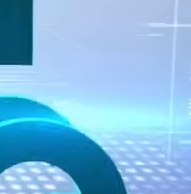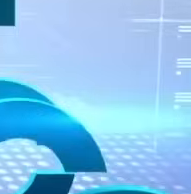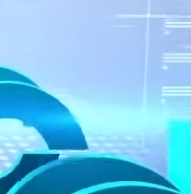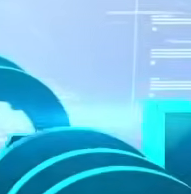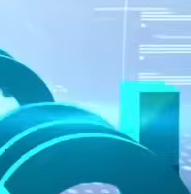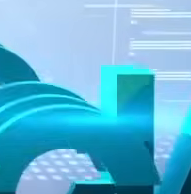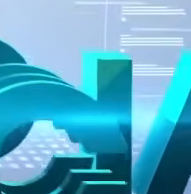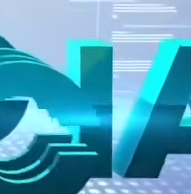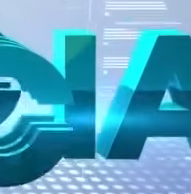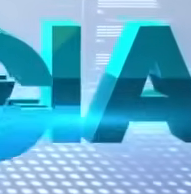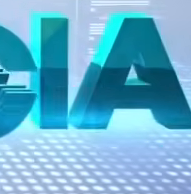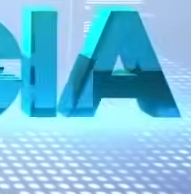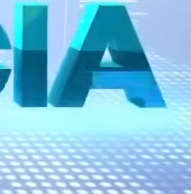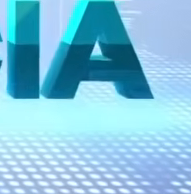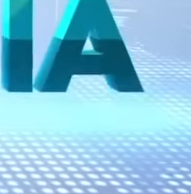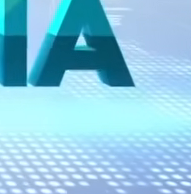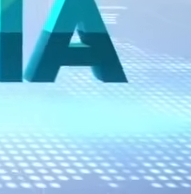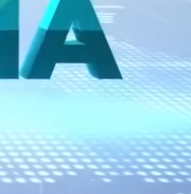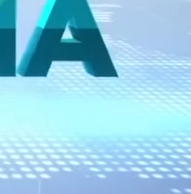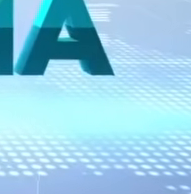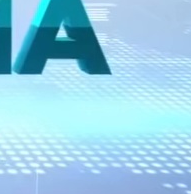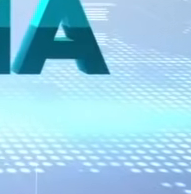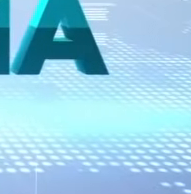empieza la noticia, emisión estelar.